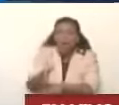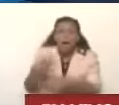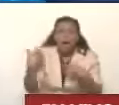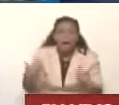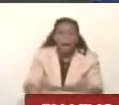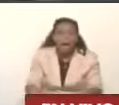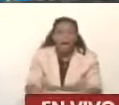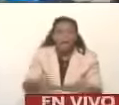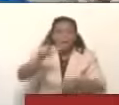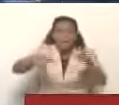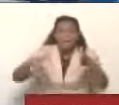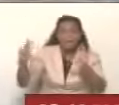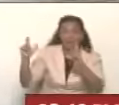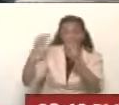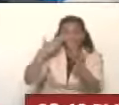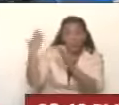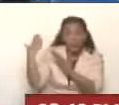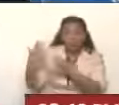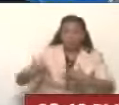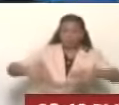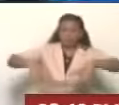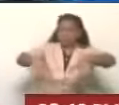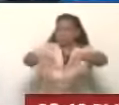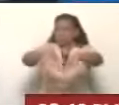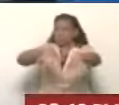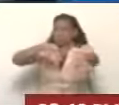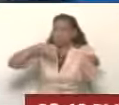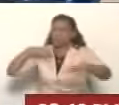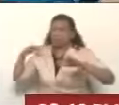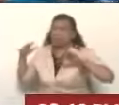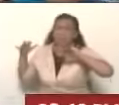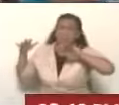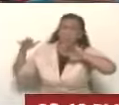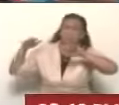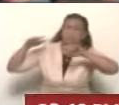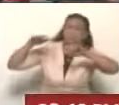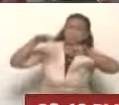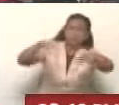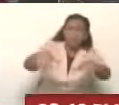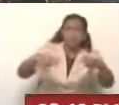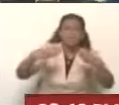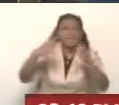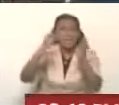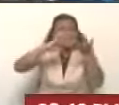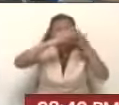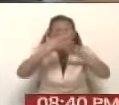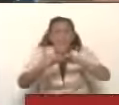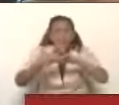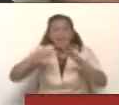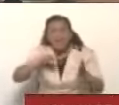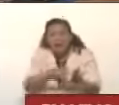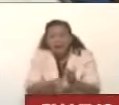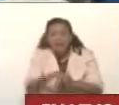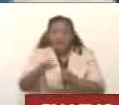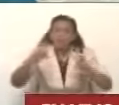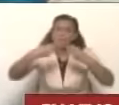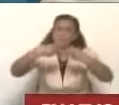cuando llegué, ahí están las imágenes. Había miles de personas en la entrada del barrio, del callejón donde yo